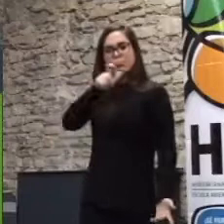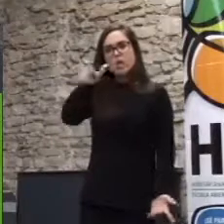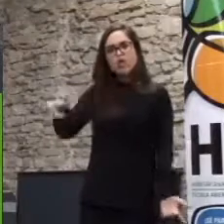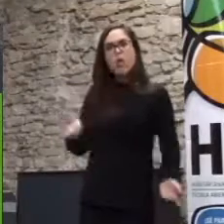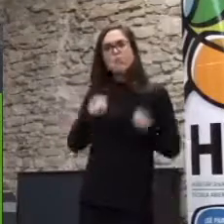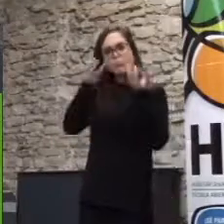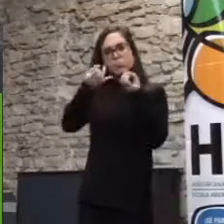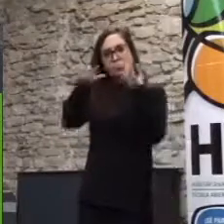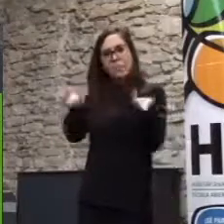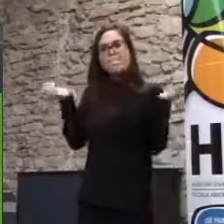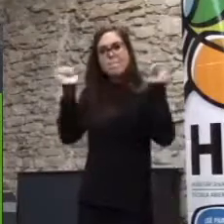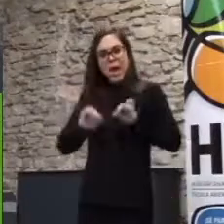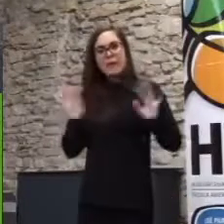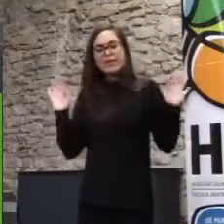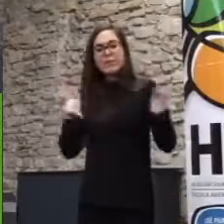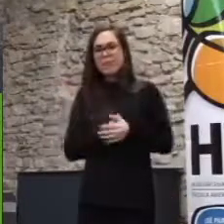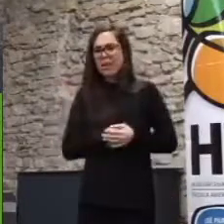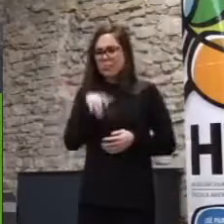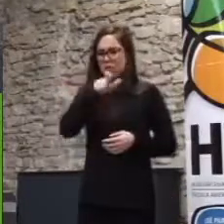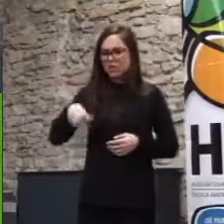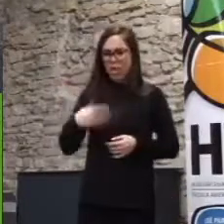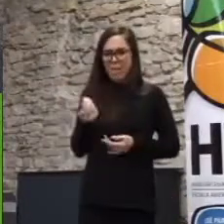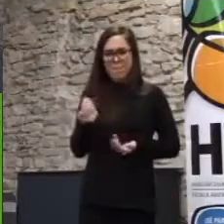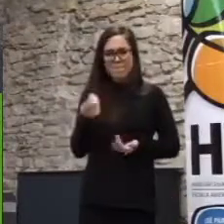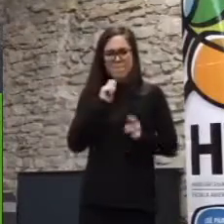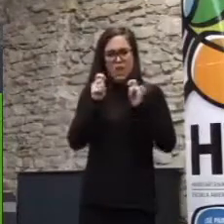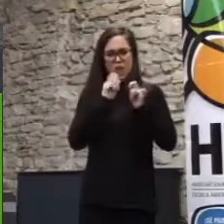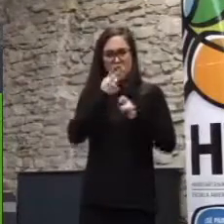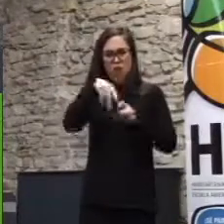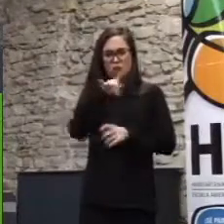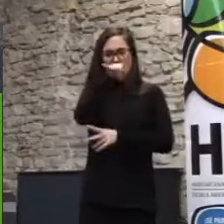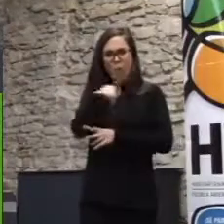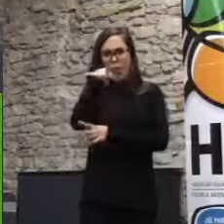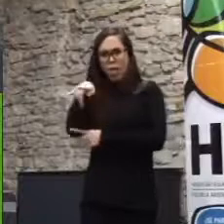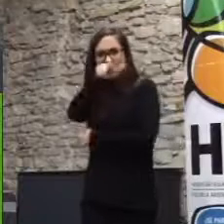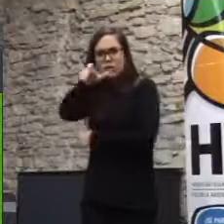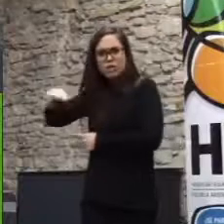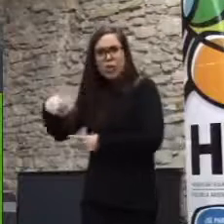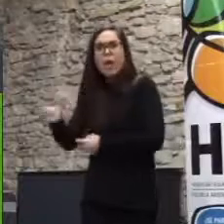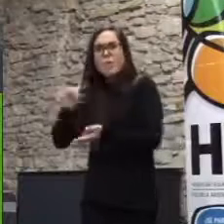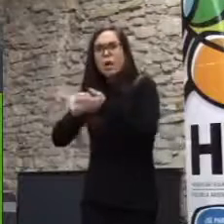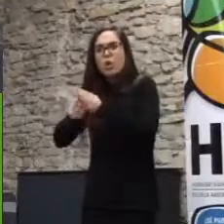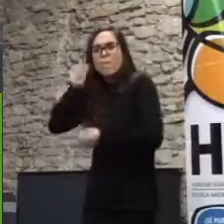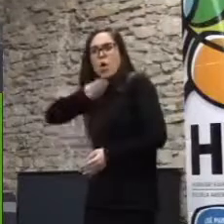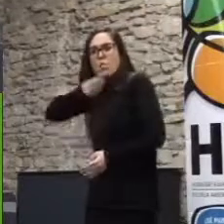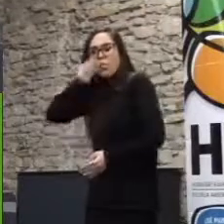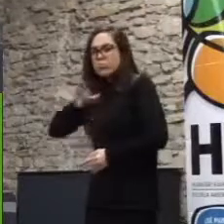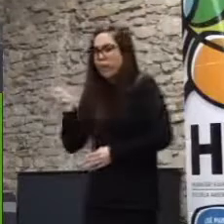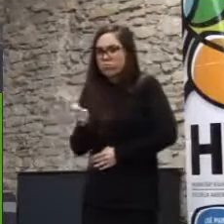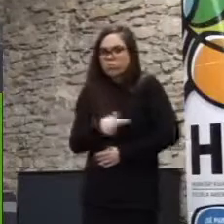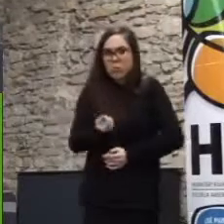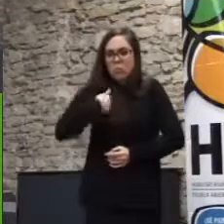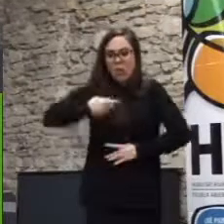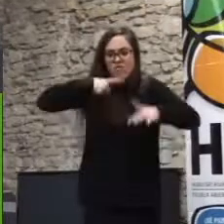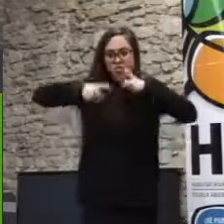como periodista no es convencerle a nadie de que un proyecto es bueno. Lo tiene que decidir la persona en